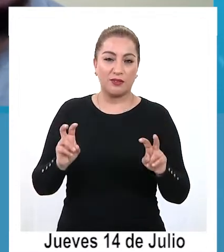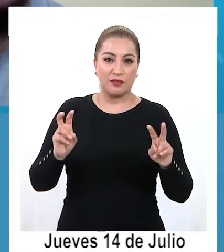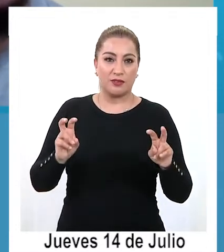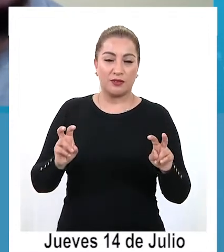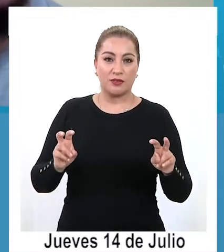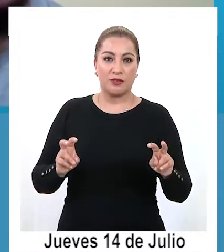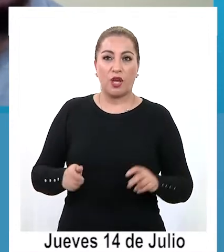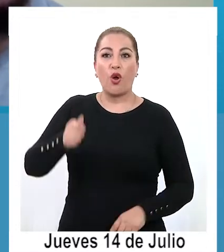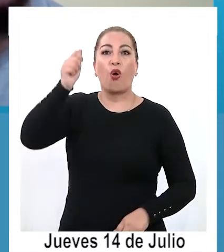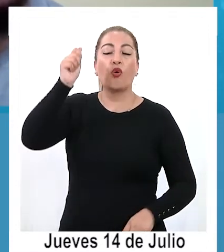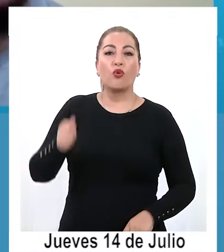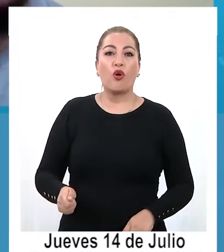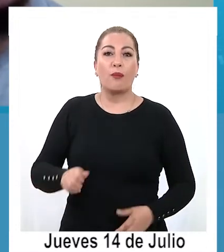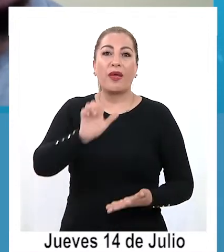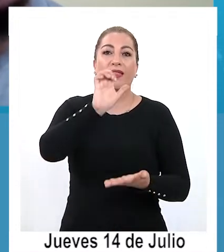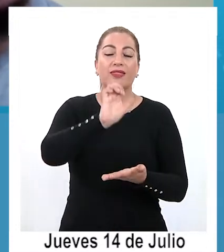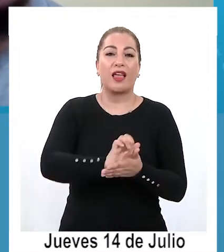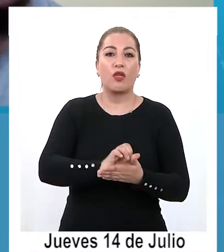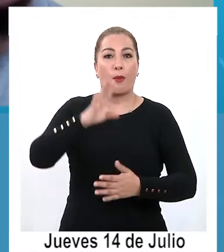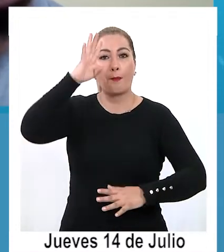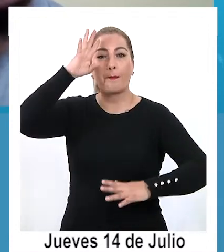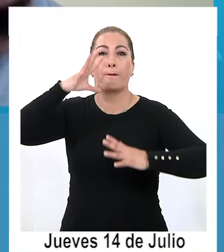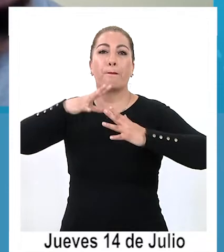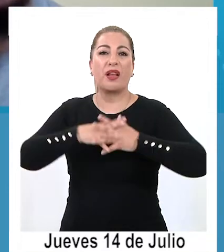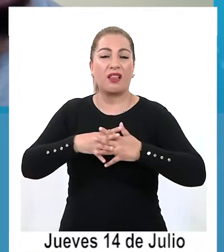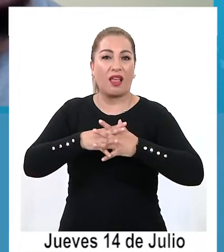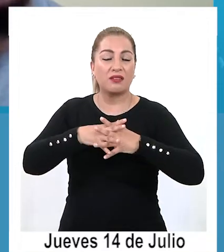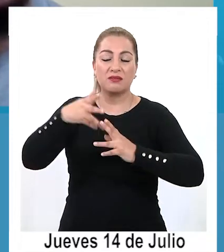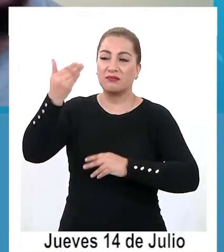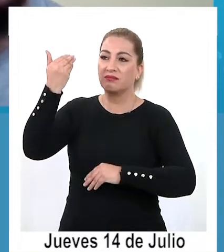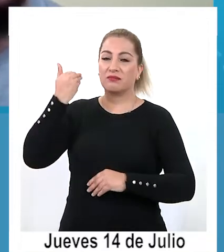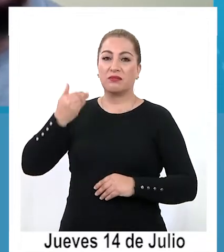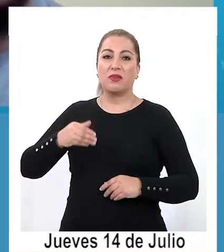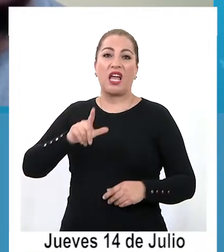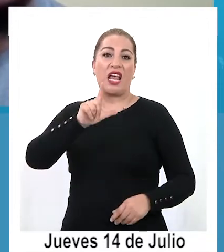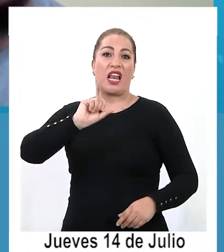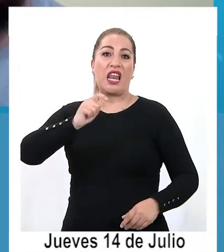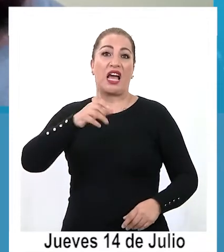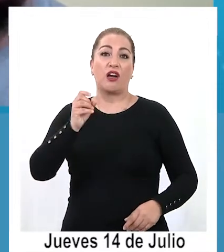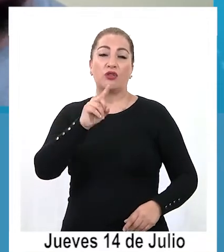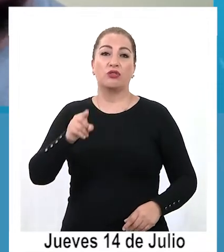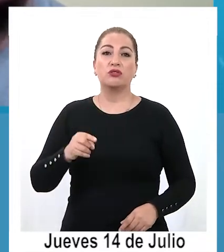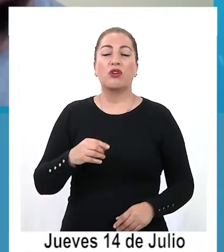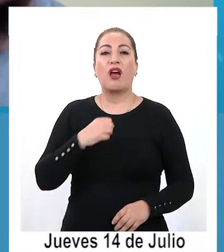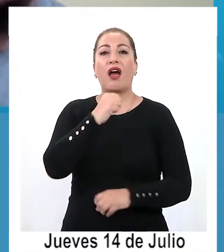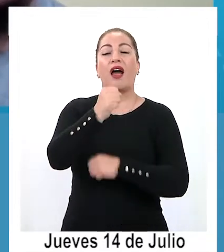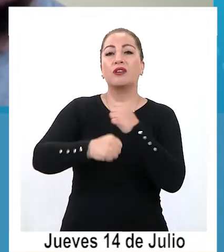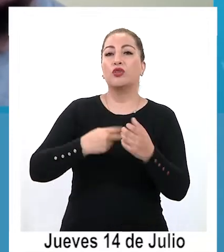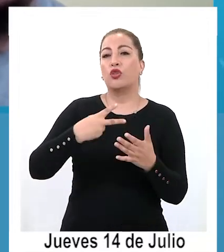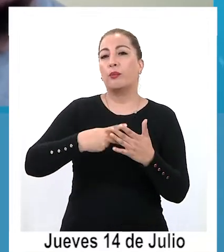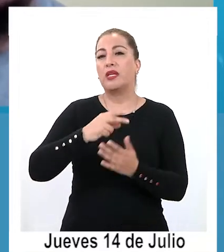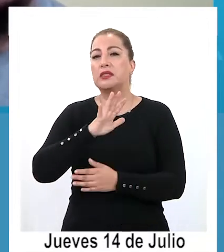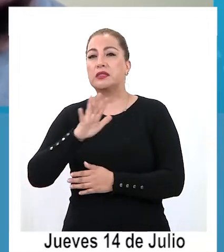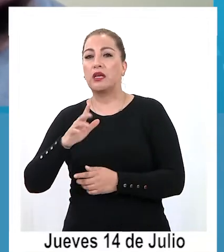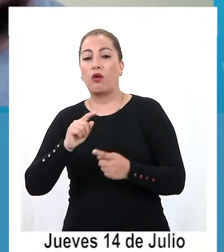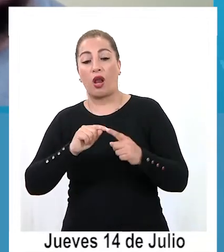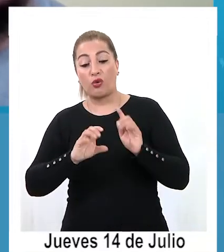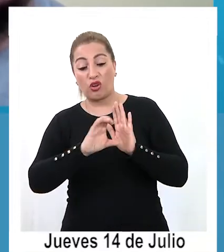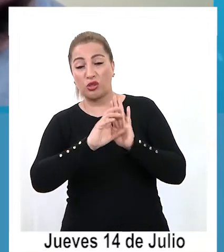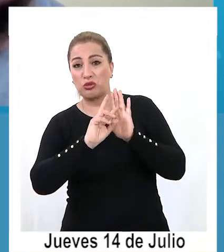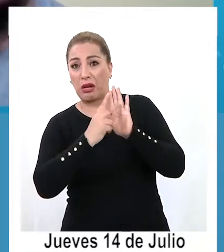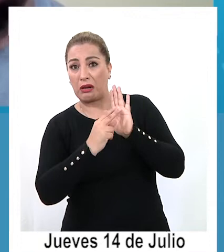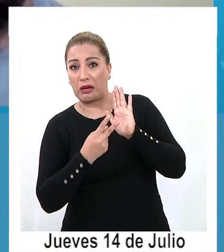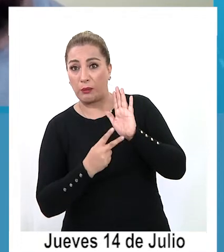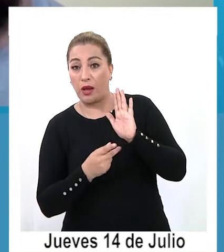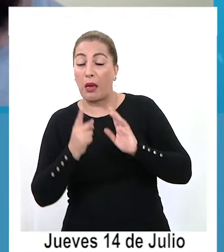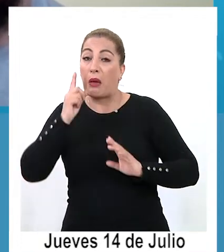un golpe de Estado cívico-militar. Por más que le hagamos, y que Lagos le haya hecho el 2005 una cantidad de reformas, pero siguen